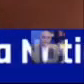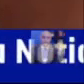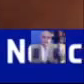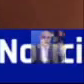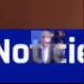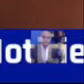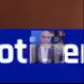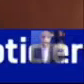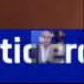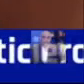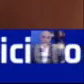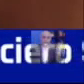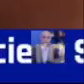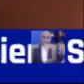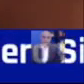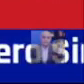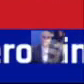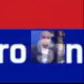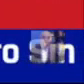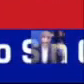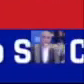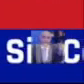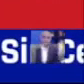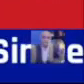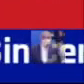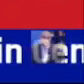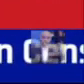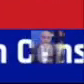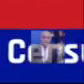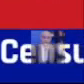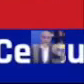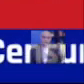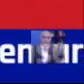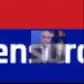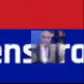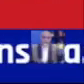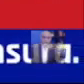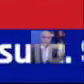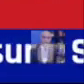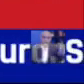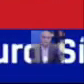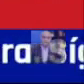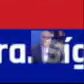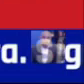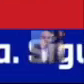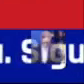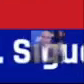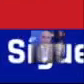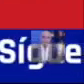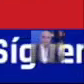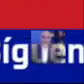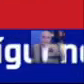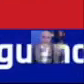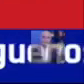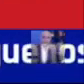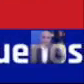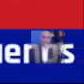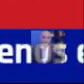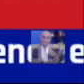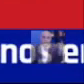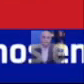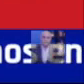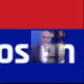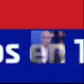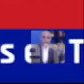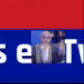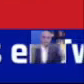en su poder, que les están solicitando que den a conocer las fuentes. Es que es un asunto